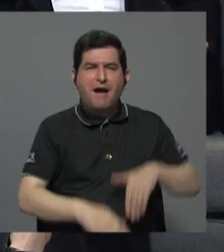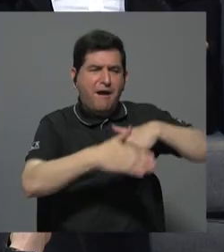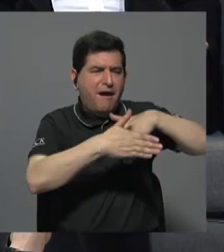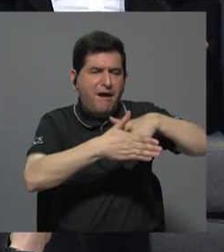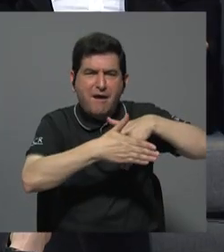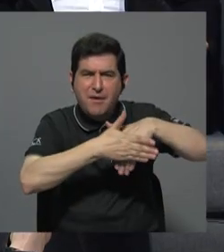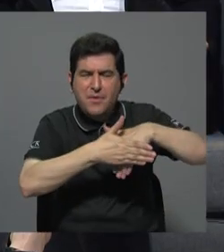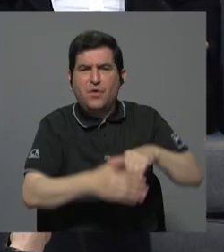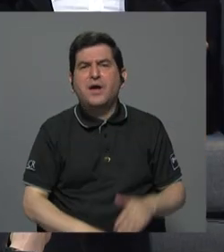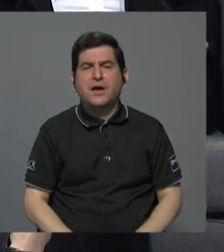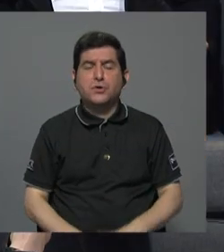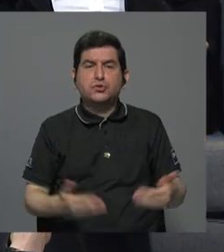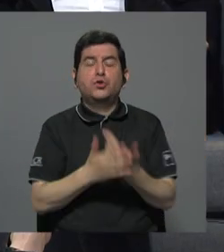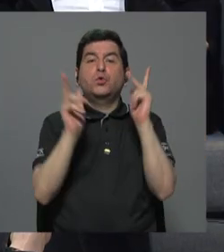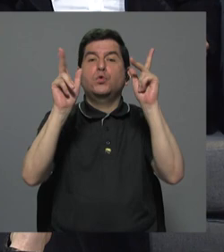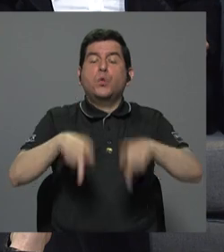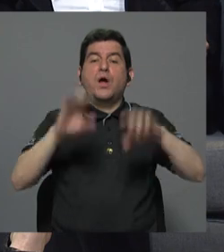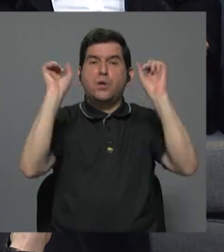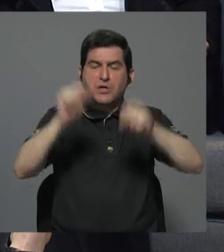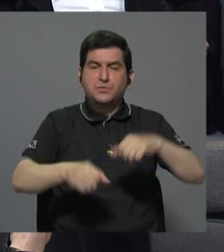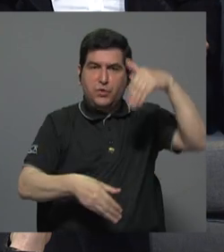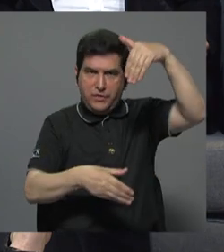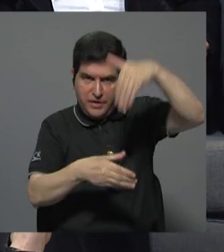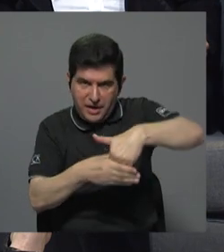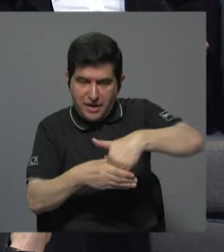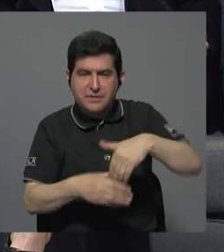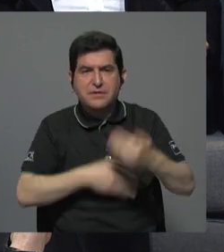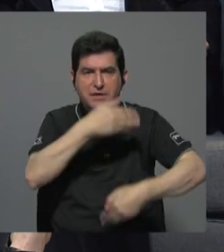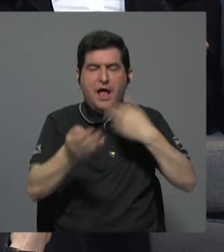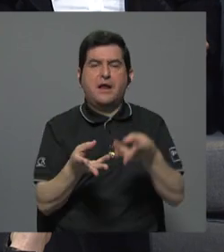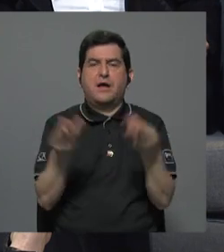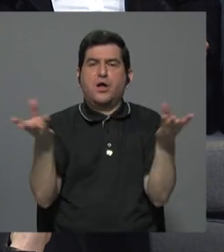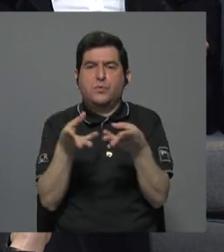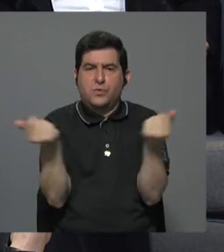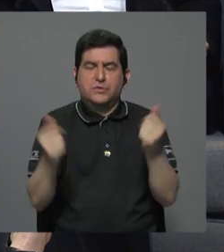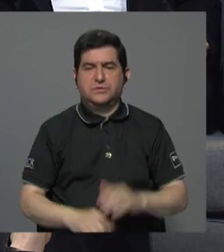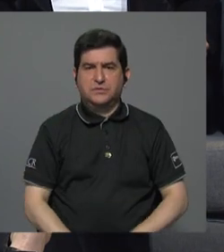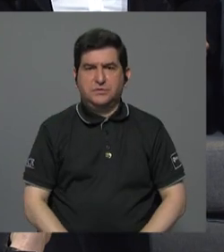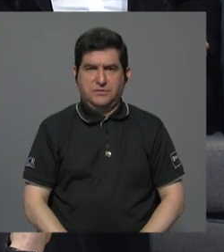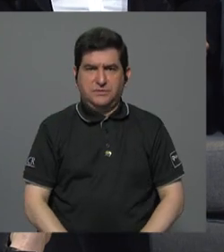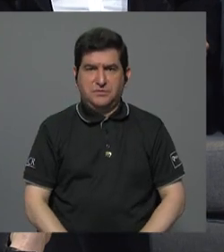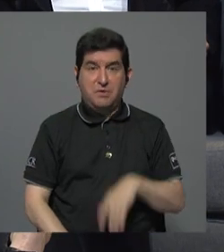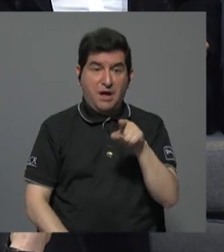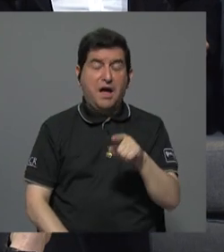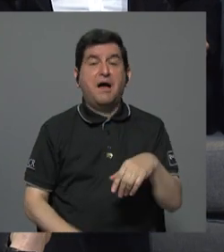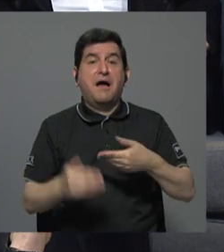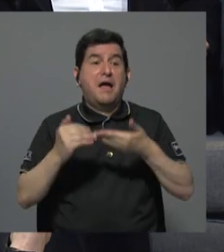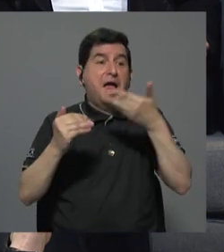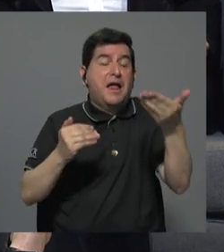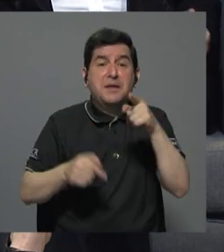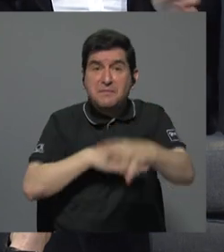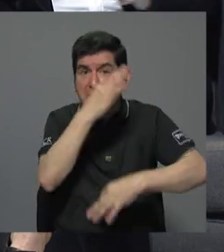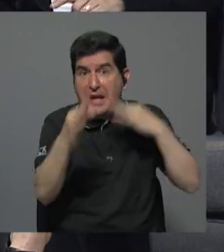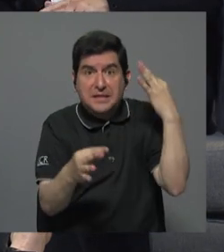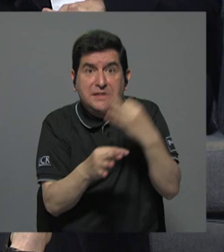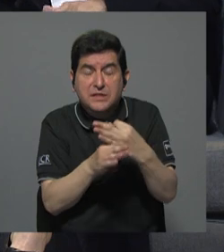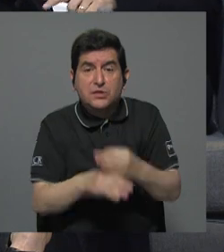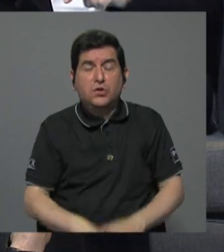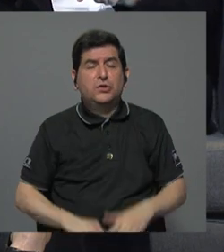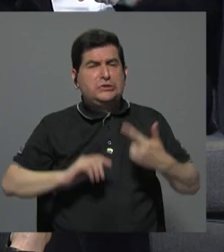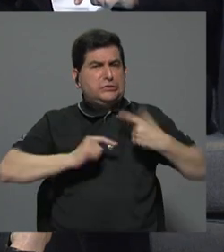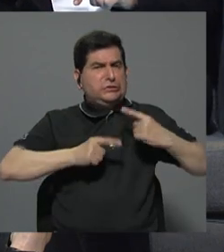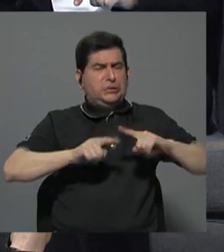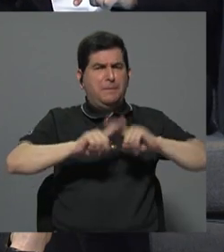y barreras para que nuevas personas pudieran ingresar al proceso productivo entonces viene un elemento como éste que realmente auroros